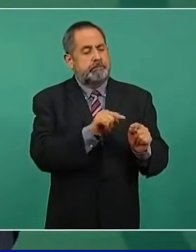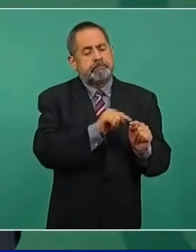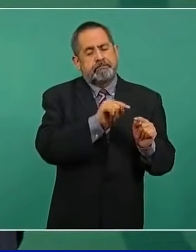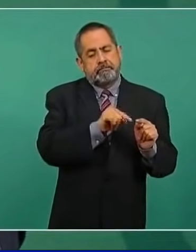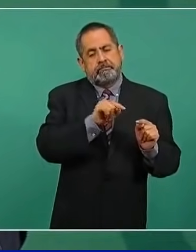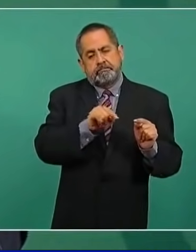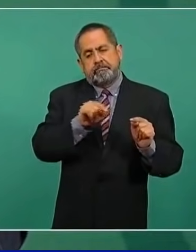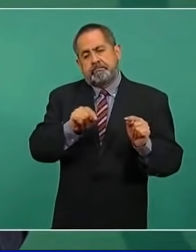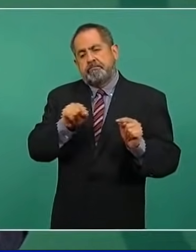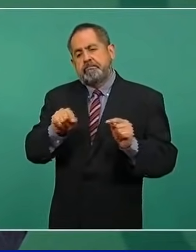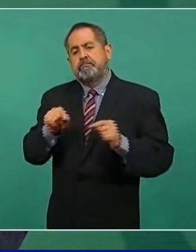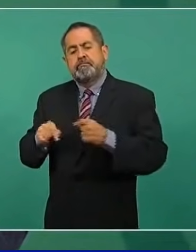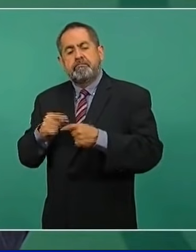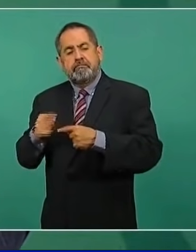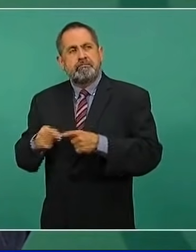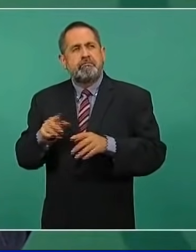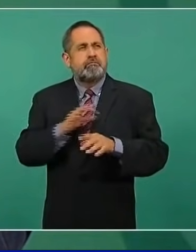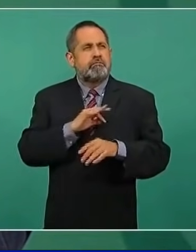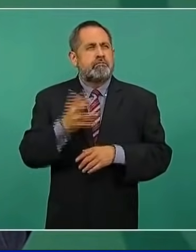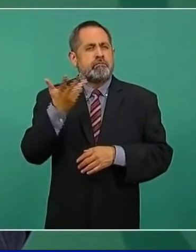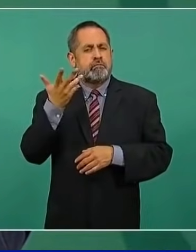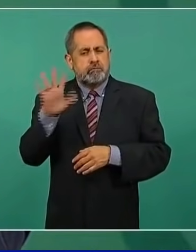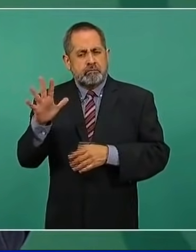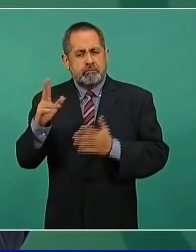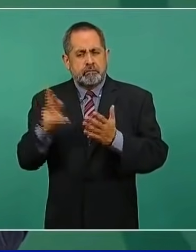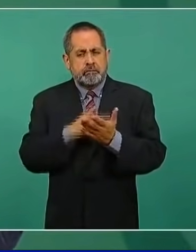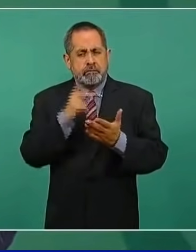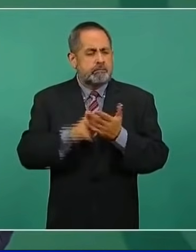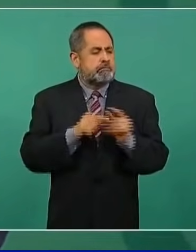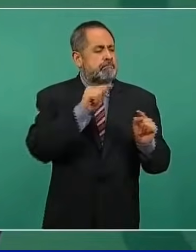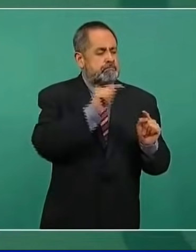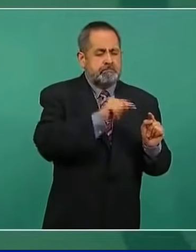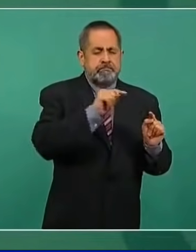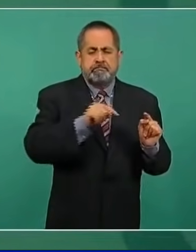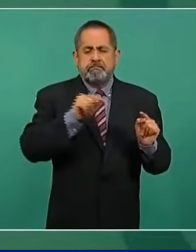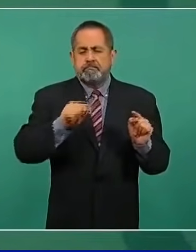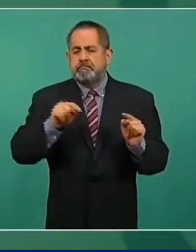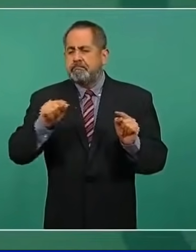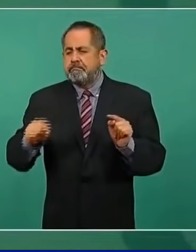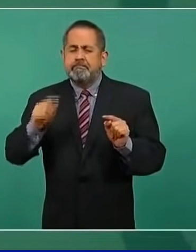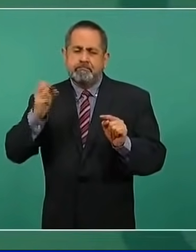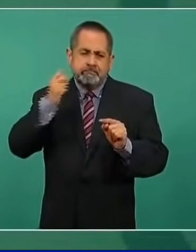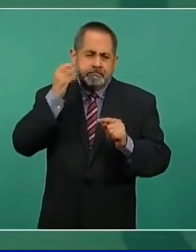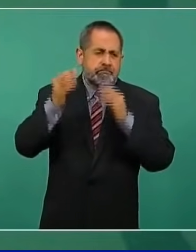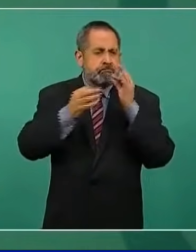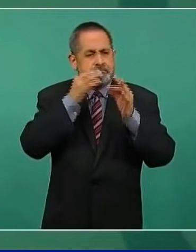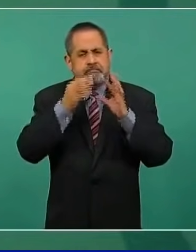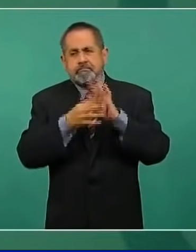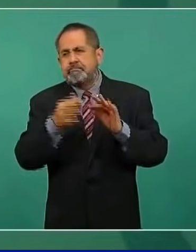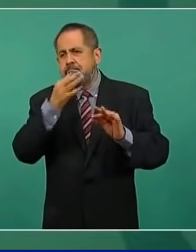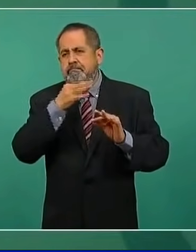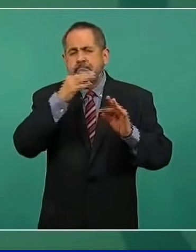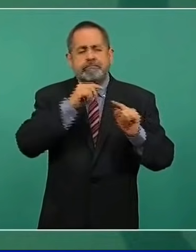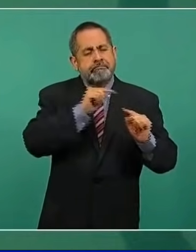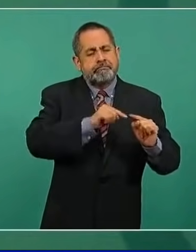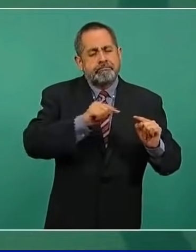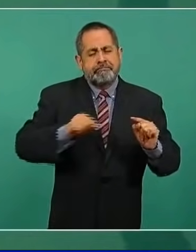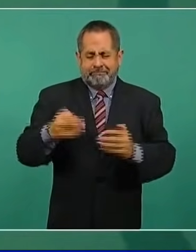como 10 actos, y nos faltan 4.